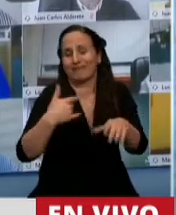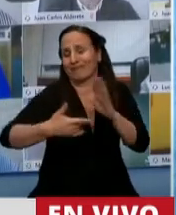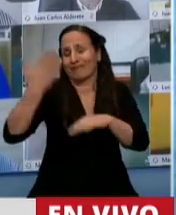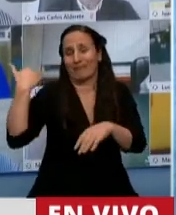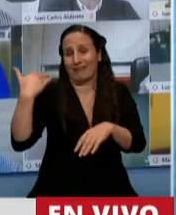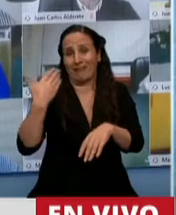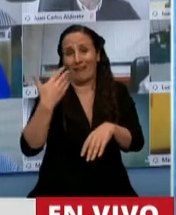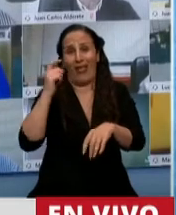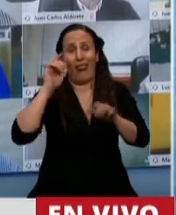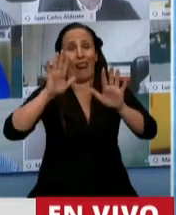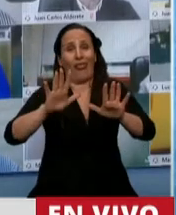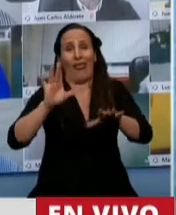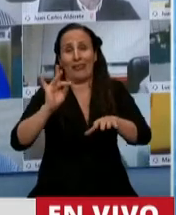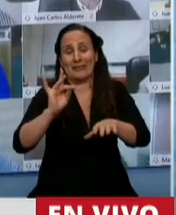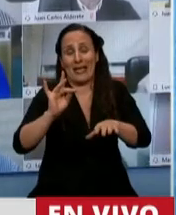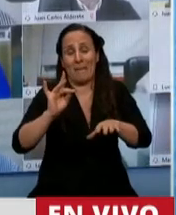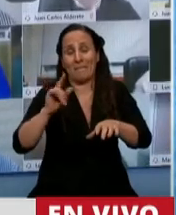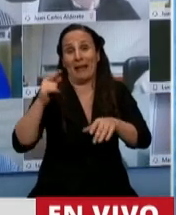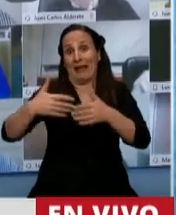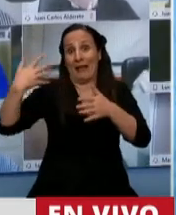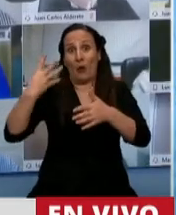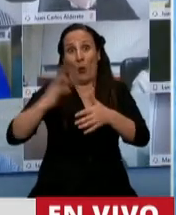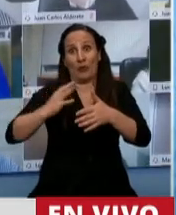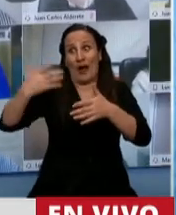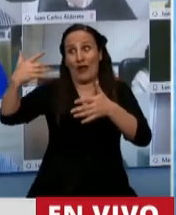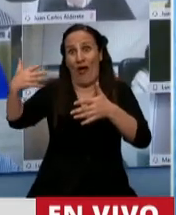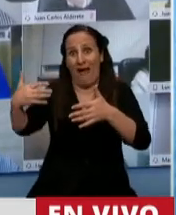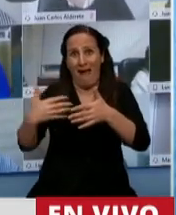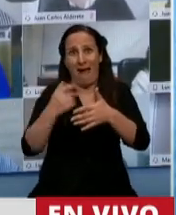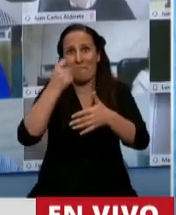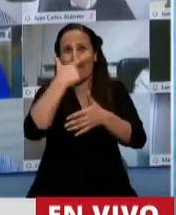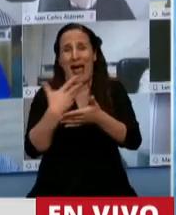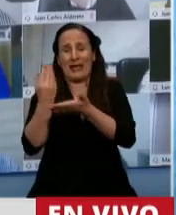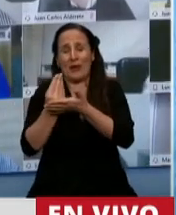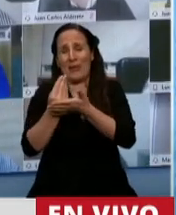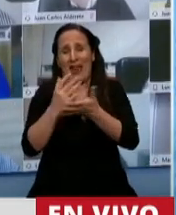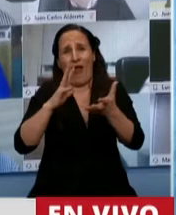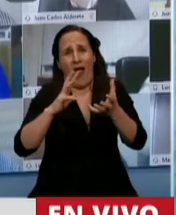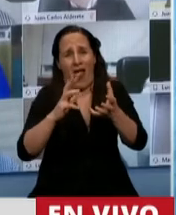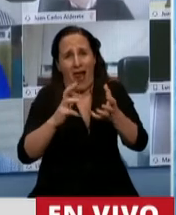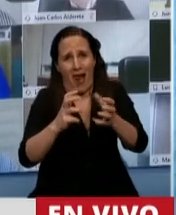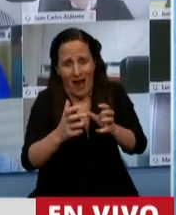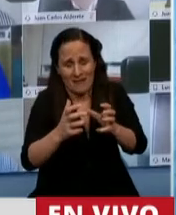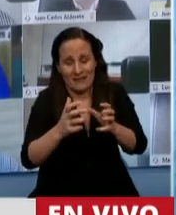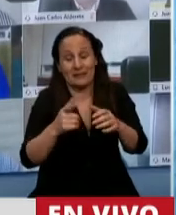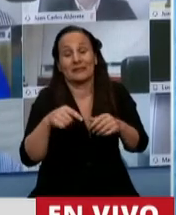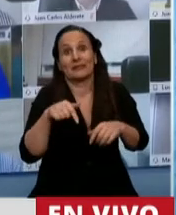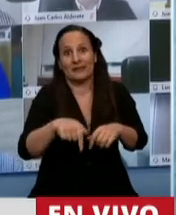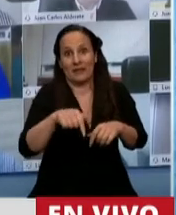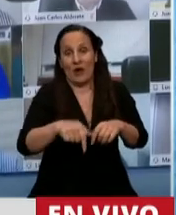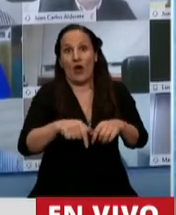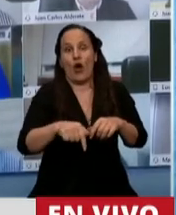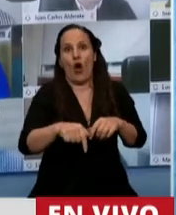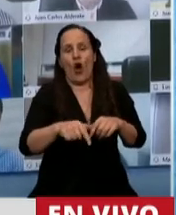diciembre, luego de los 4 años del gobierno de Macri. No es fácil tener semejante frente sanitario como el que tenemos hoy en la